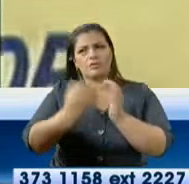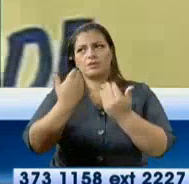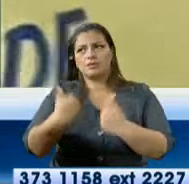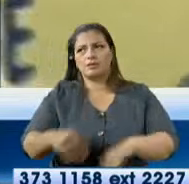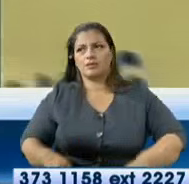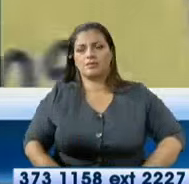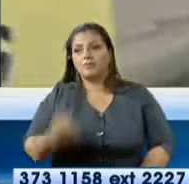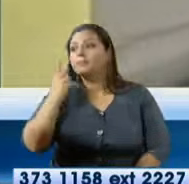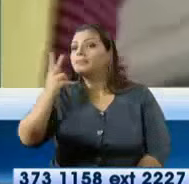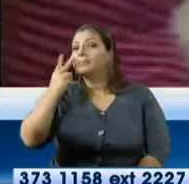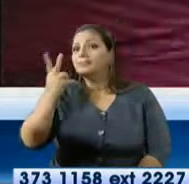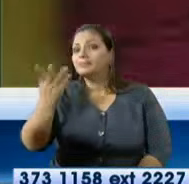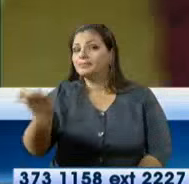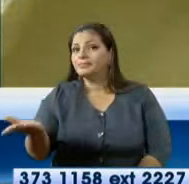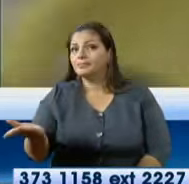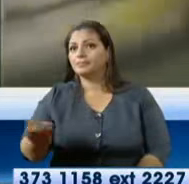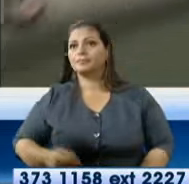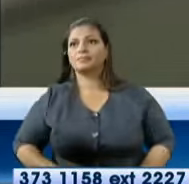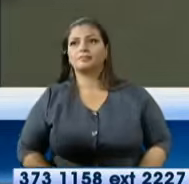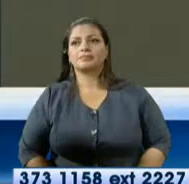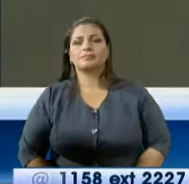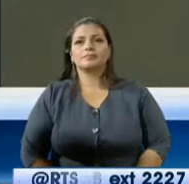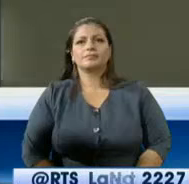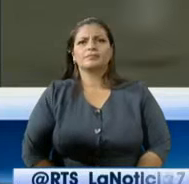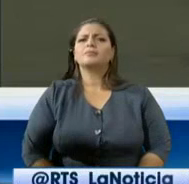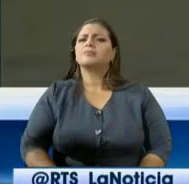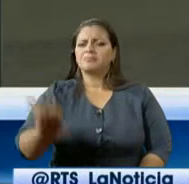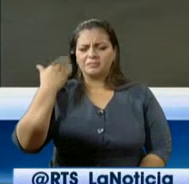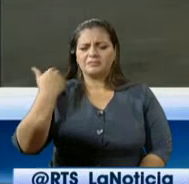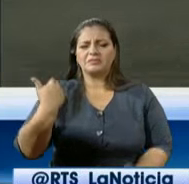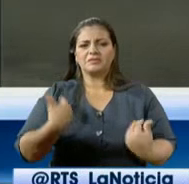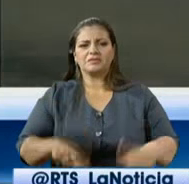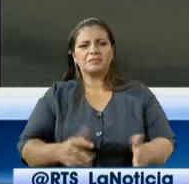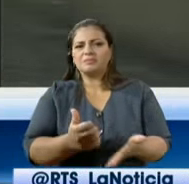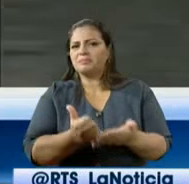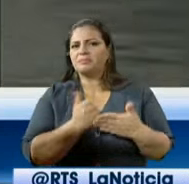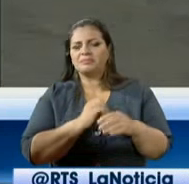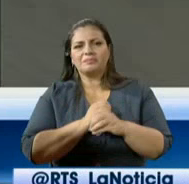Mire. Yo reporté incluso y nunca me dieron ayuda. Lo reporté.